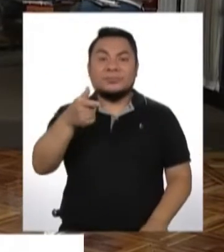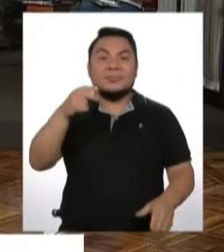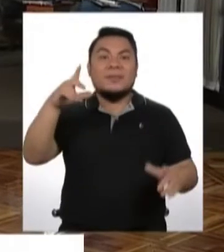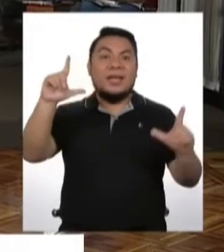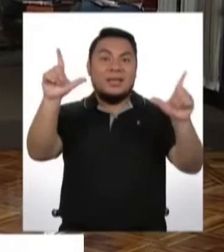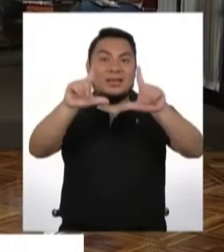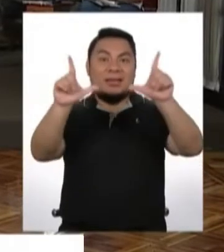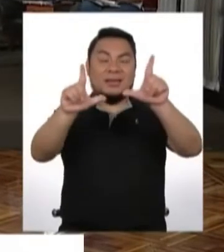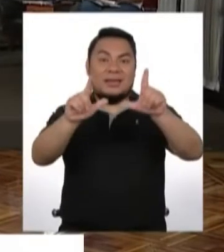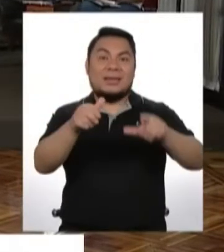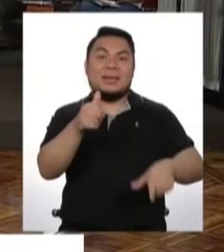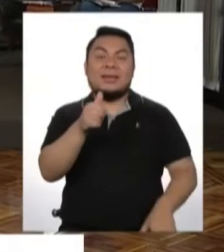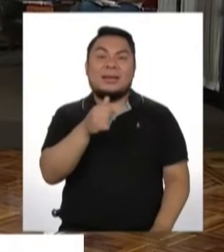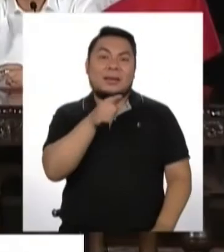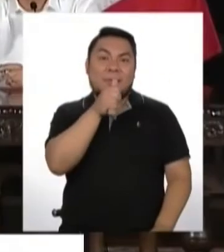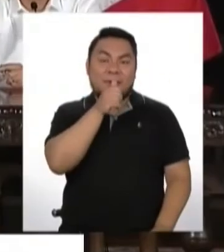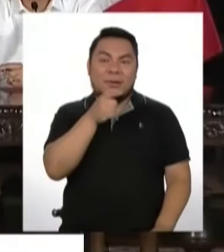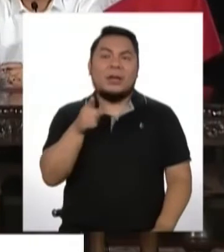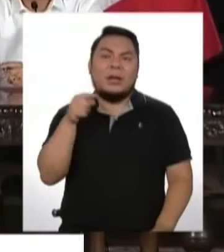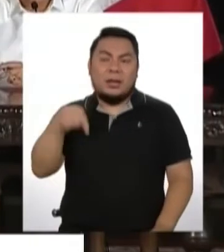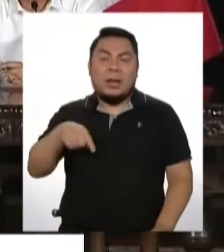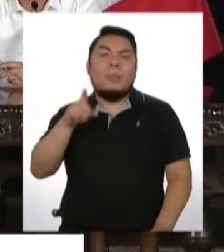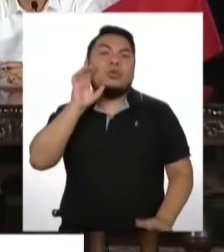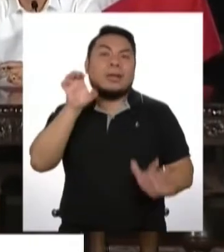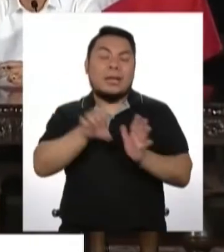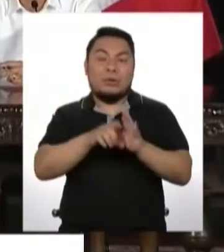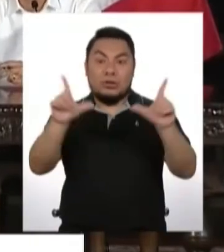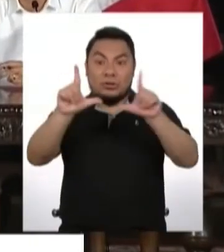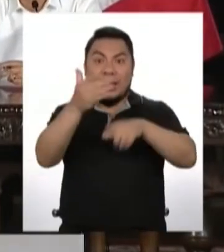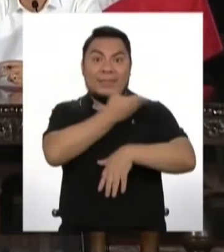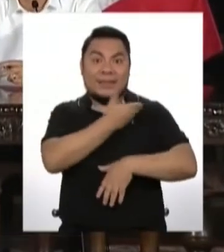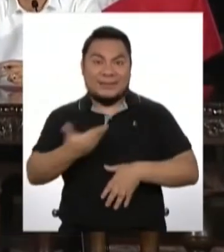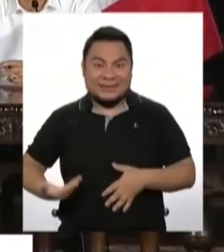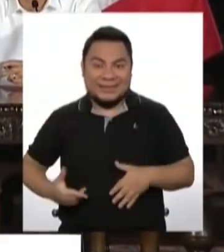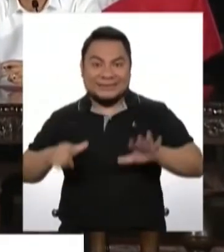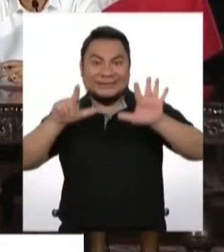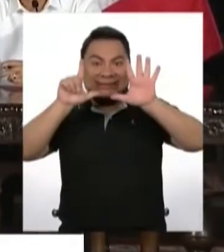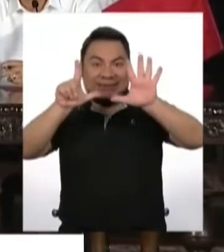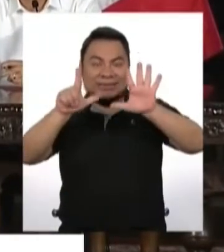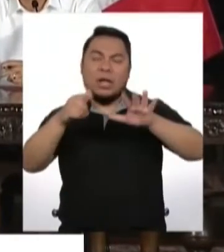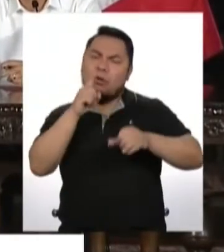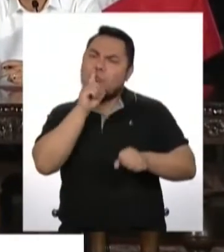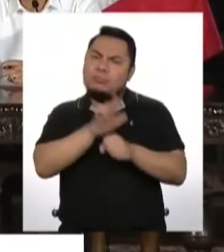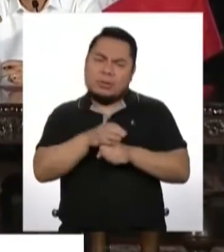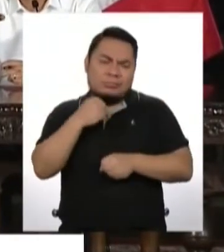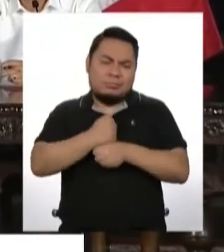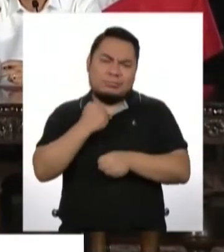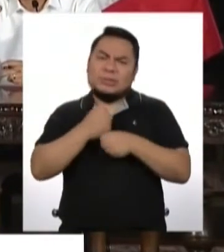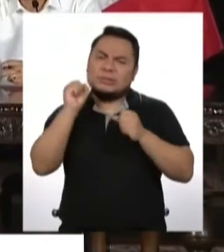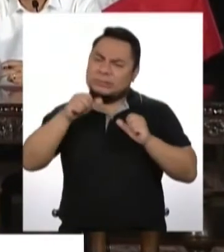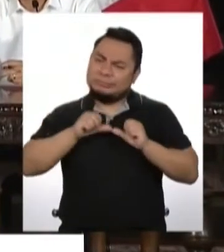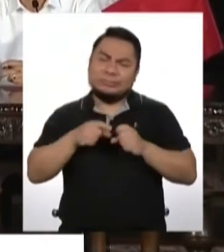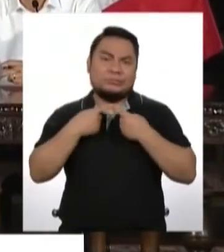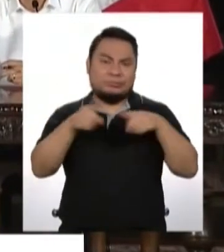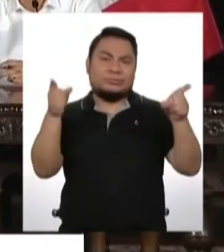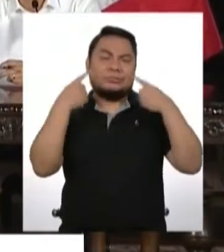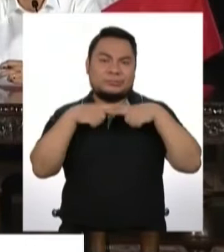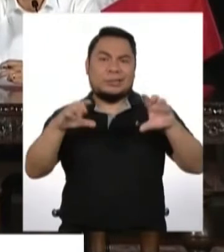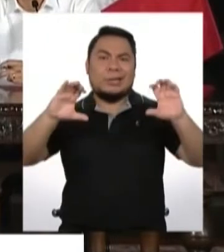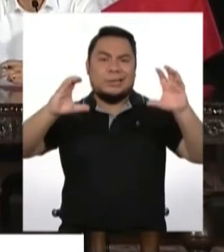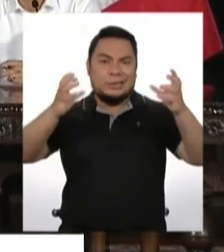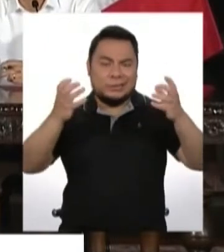comunicación estatales están 100% comprometidos y por eso es que hemos iniciado hoy este tipo de